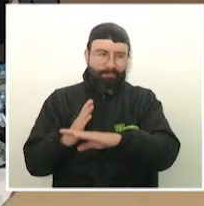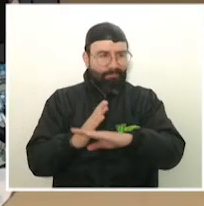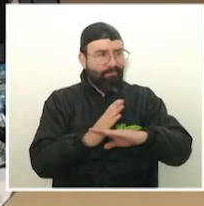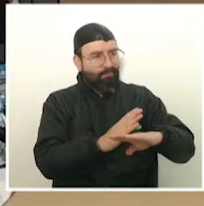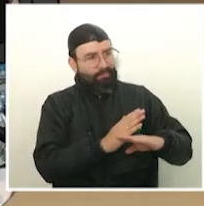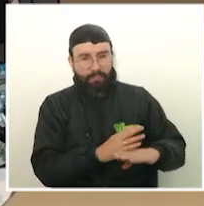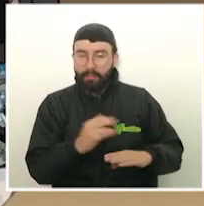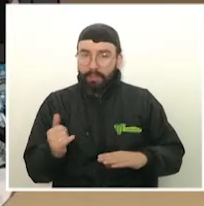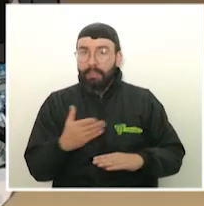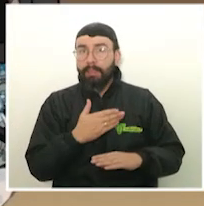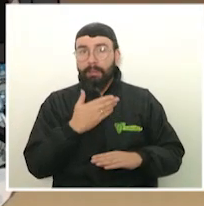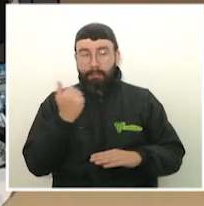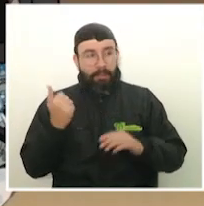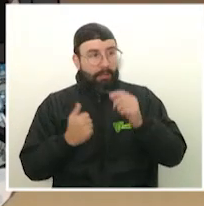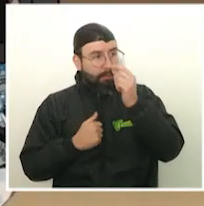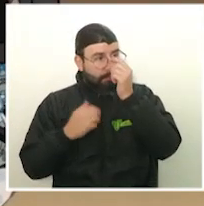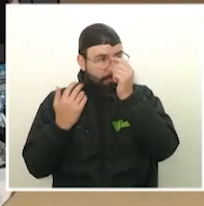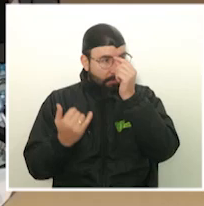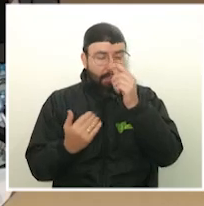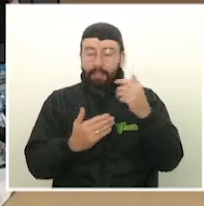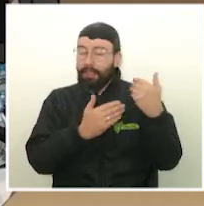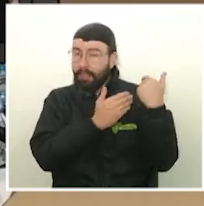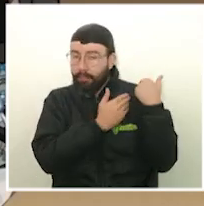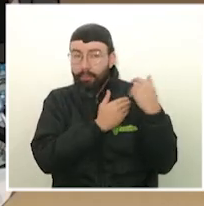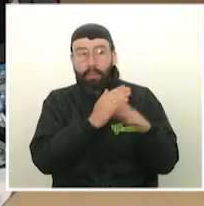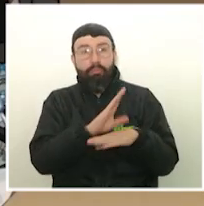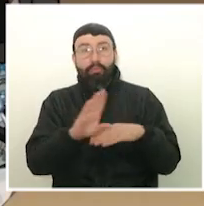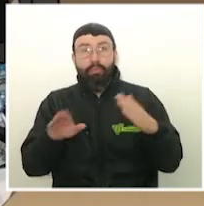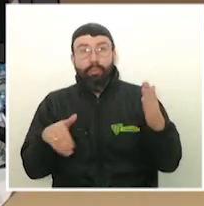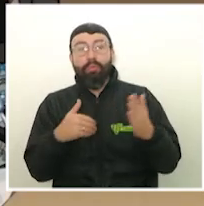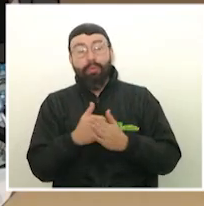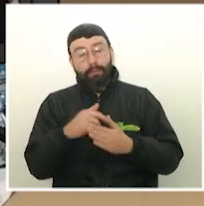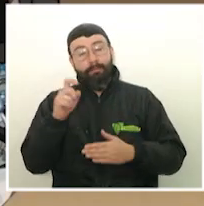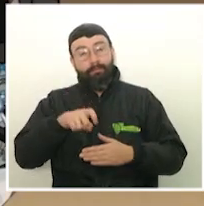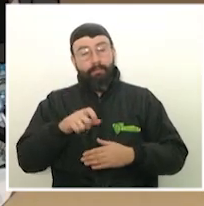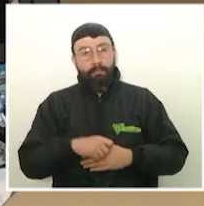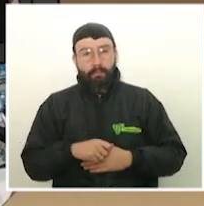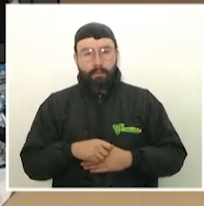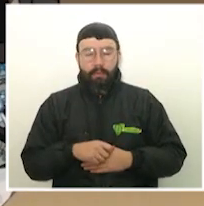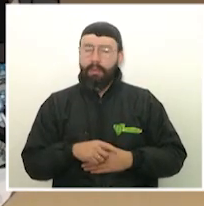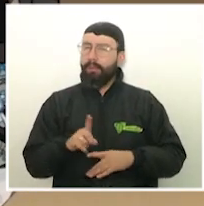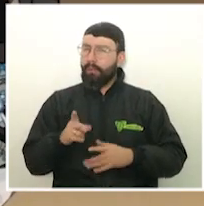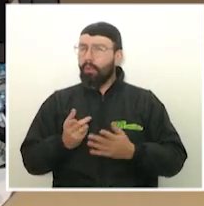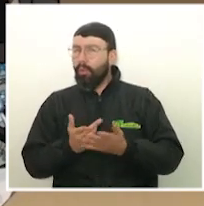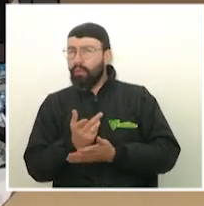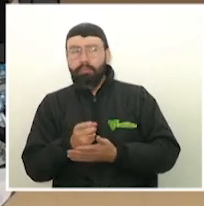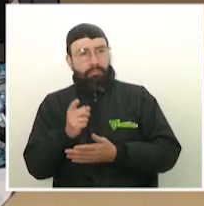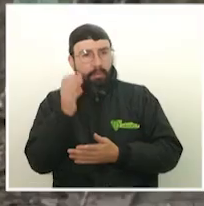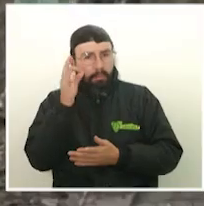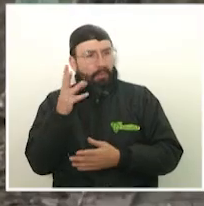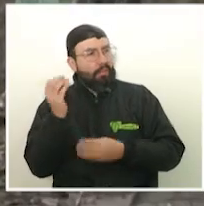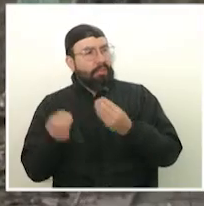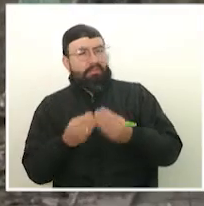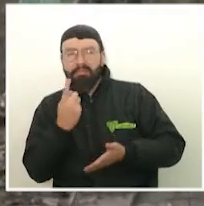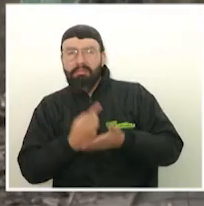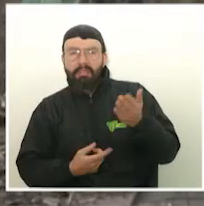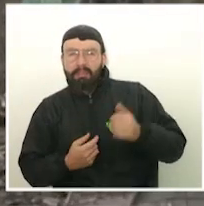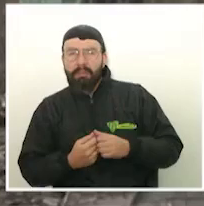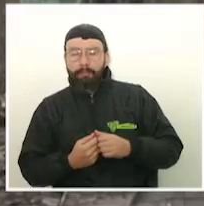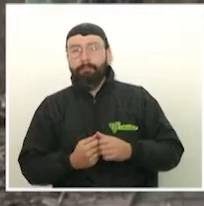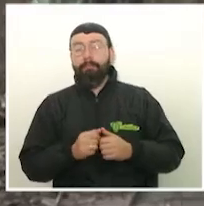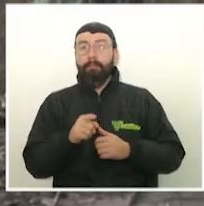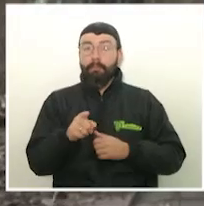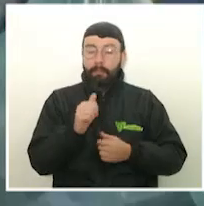los ecosistemas es responsabilidad de todos. Algunos consejos para lograr esto son: